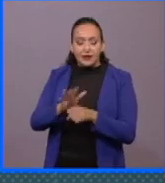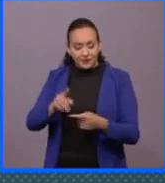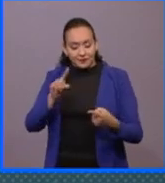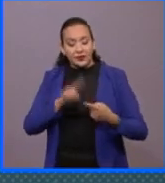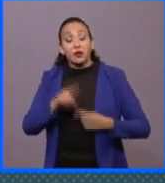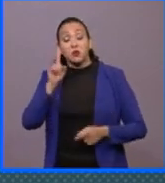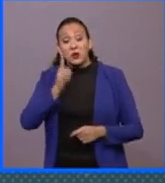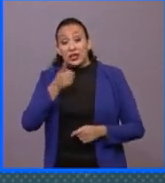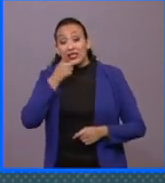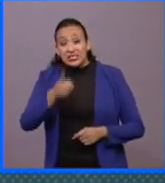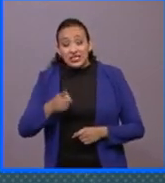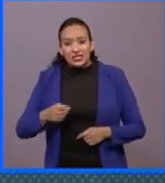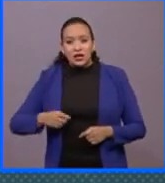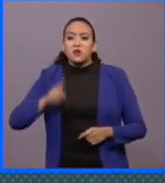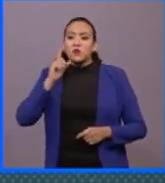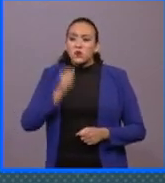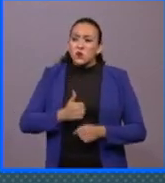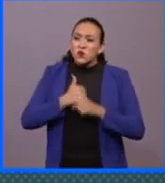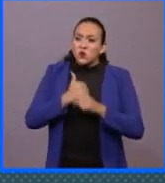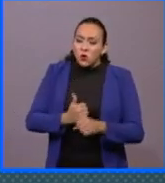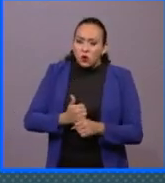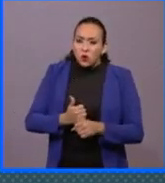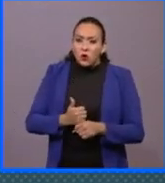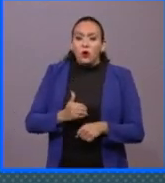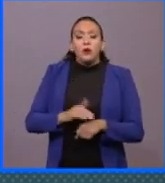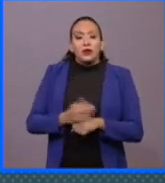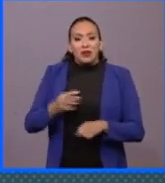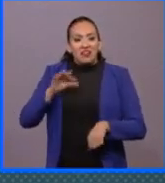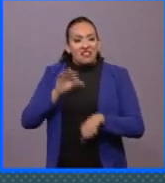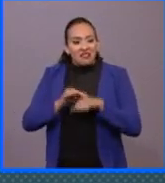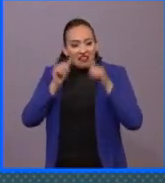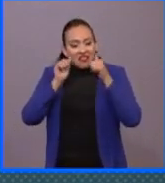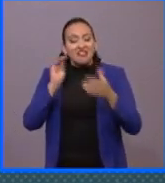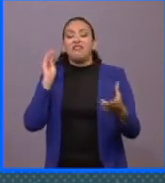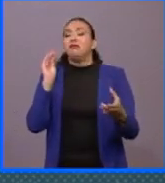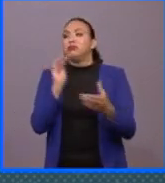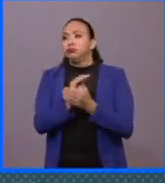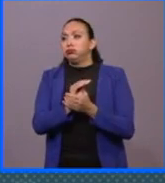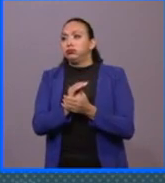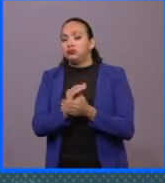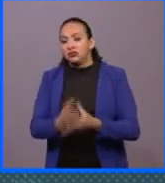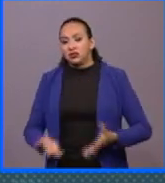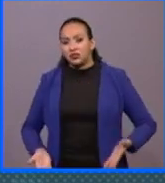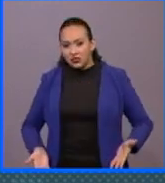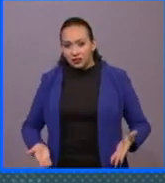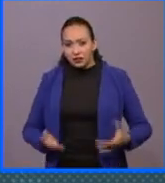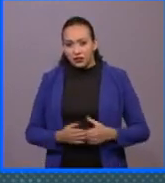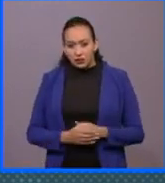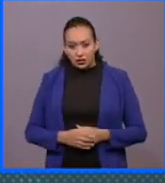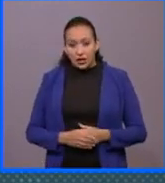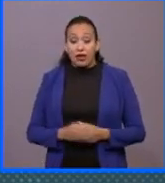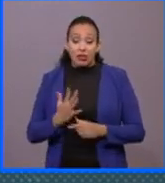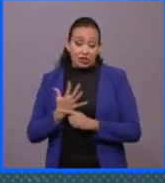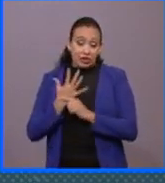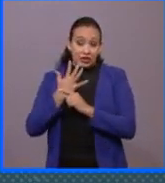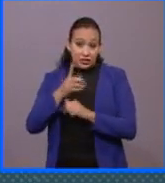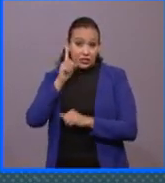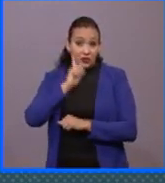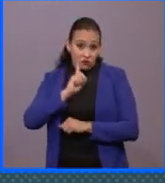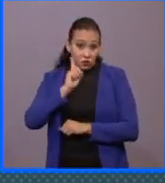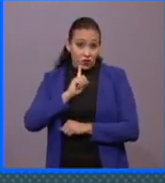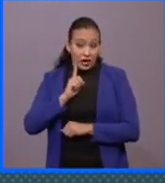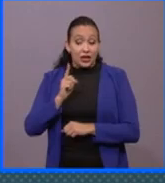que la violencia obstétrica, y lo he visto en estudios, dicen que